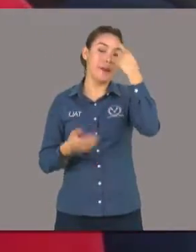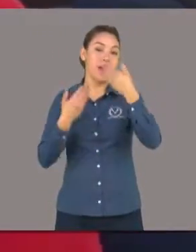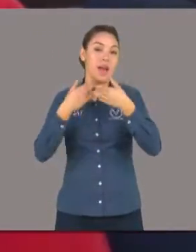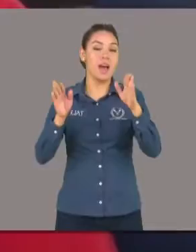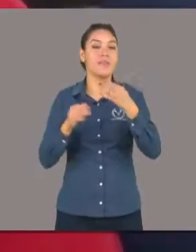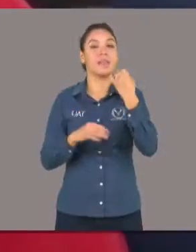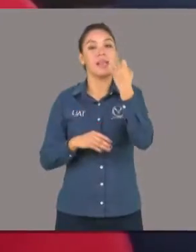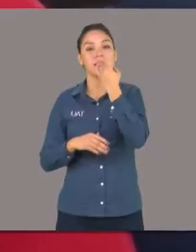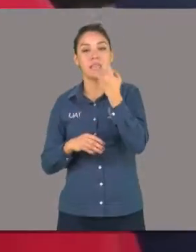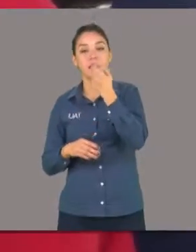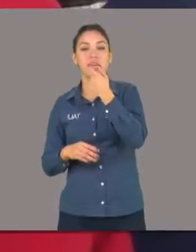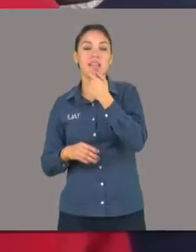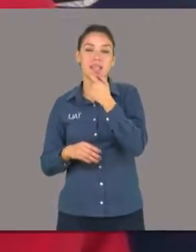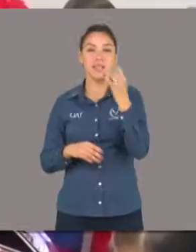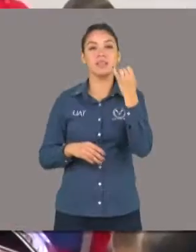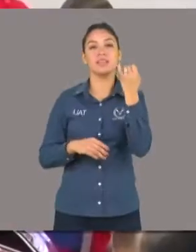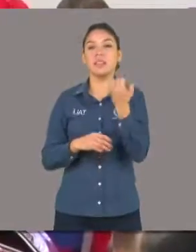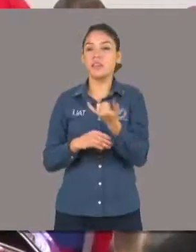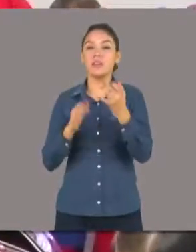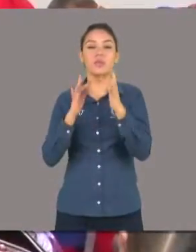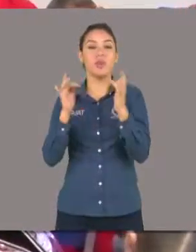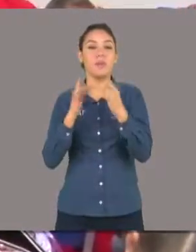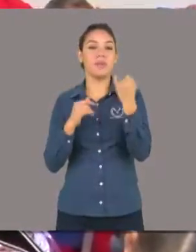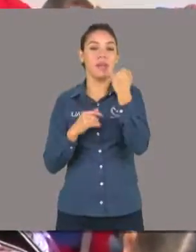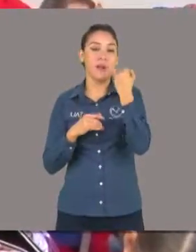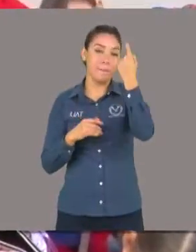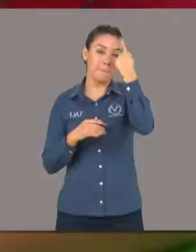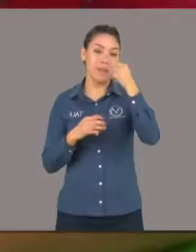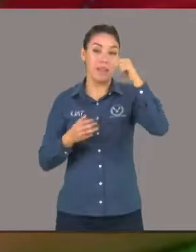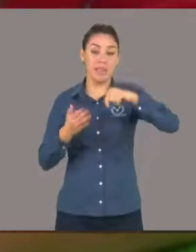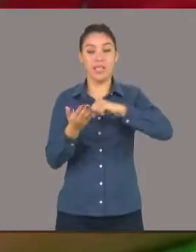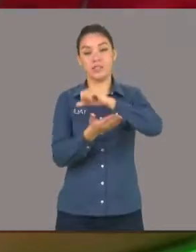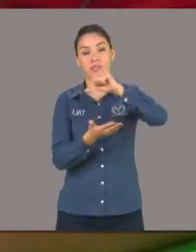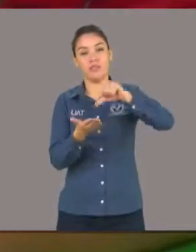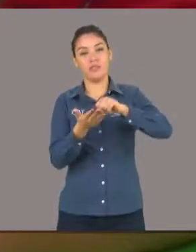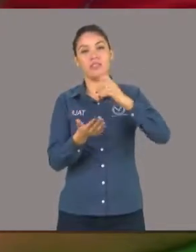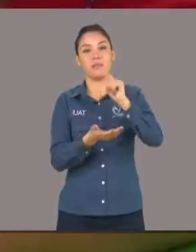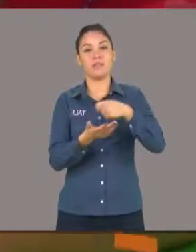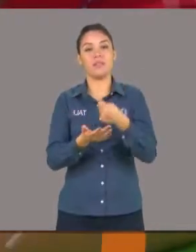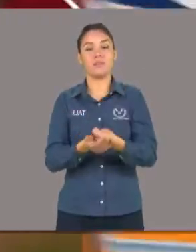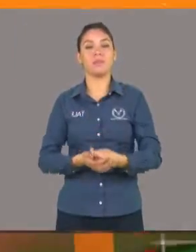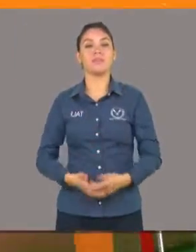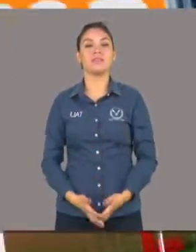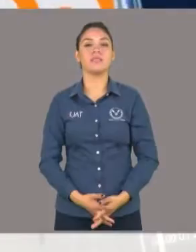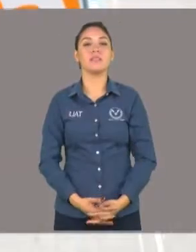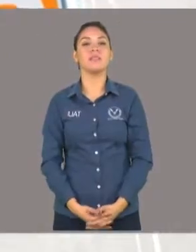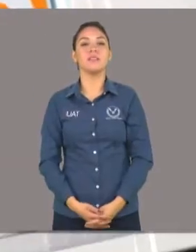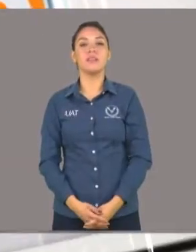mejor escuela abierta de inglés y francés para niños y adolescentes en el centro de Tamaulipas.